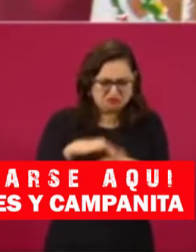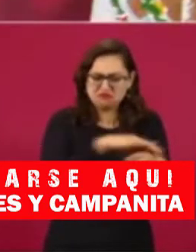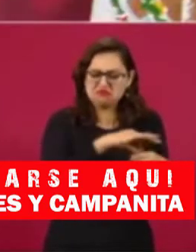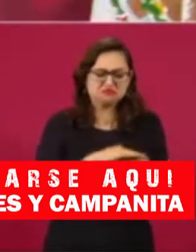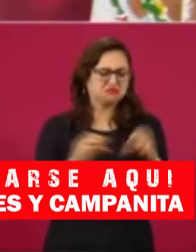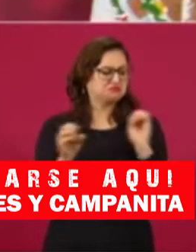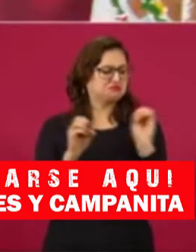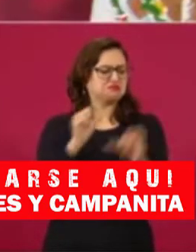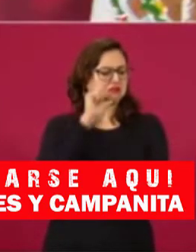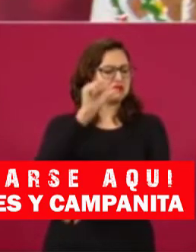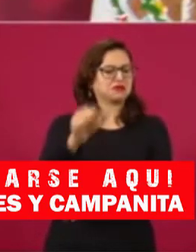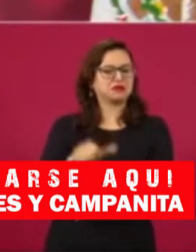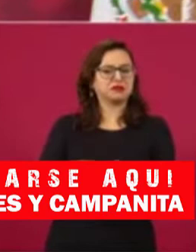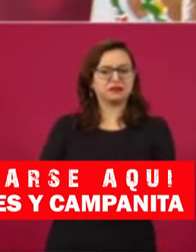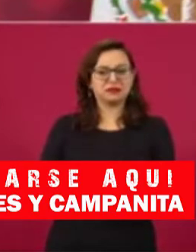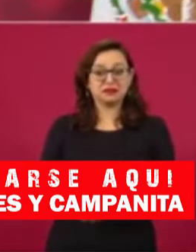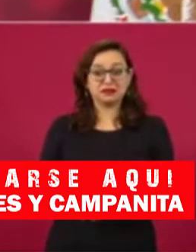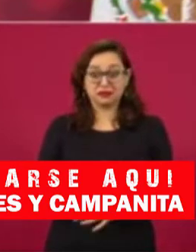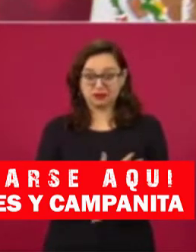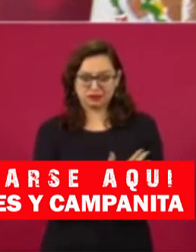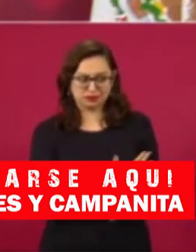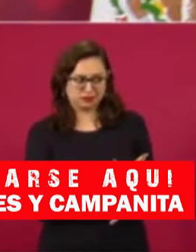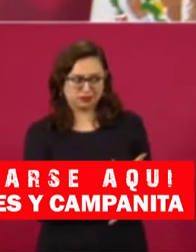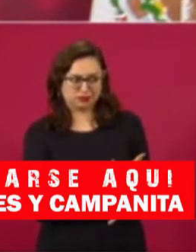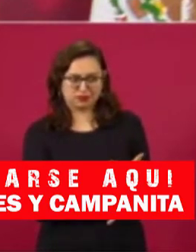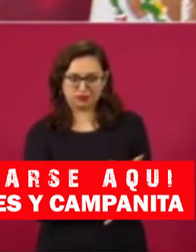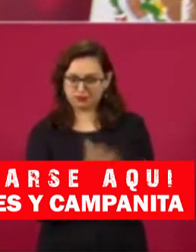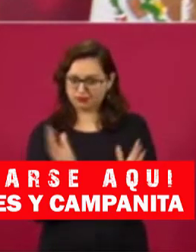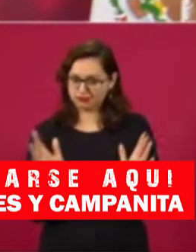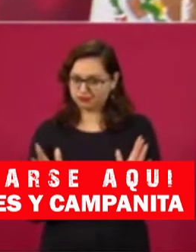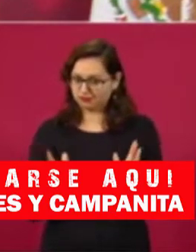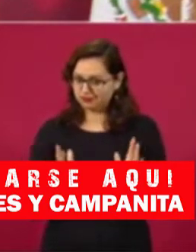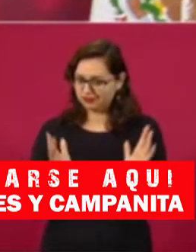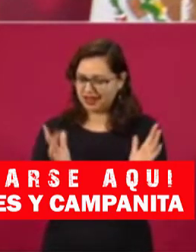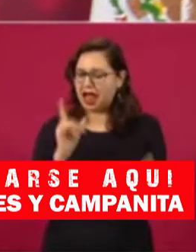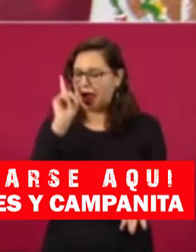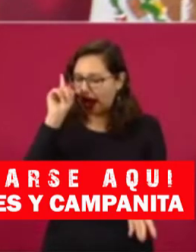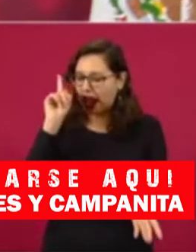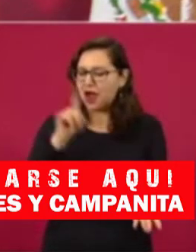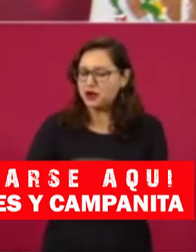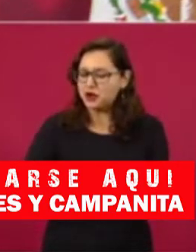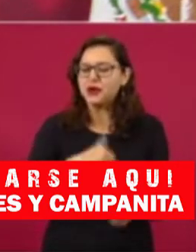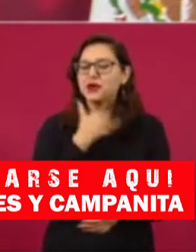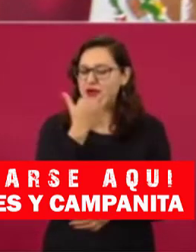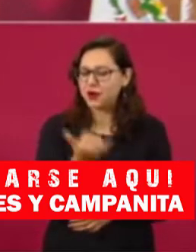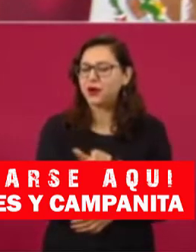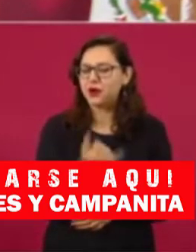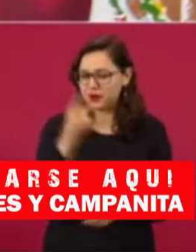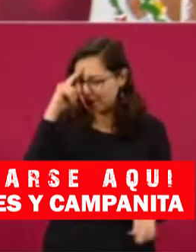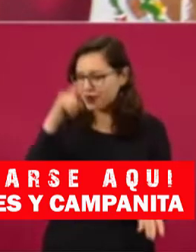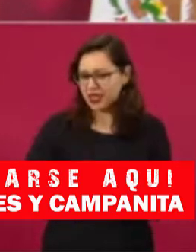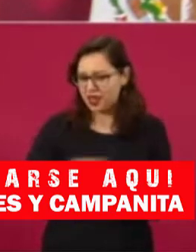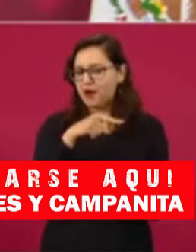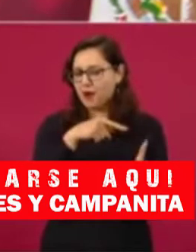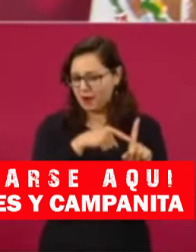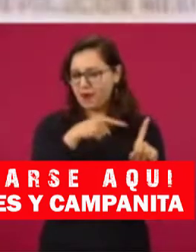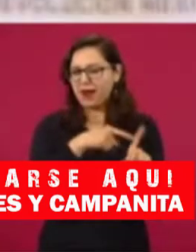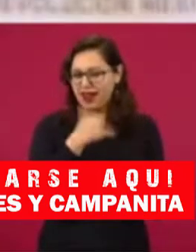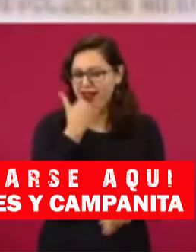México. Eso lo deben de aclarar, porque sí fue un error. O sea, se le fue.